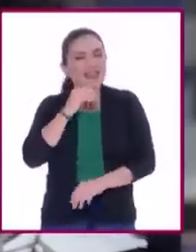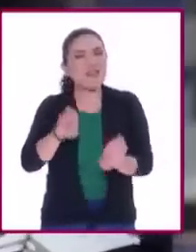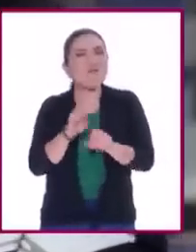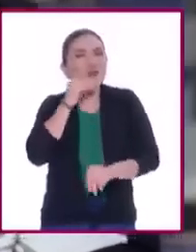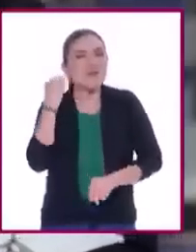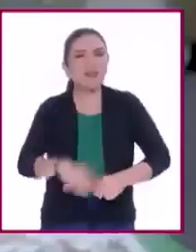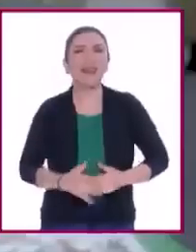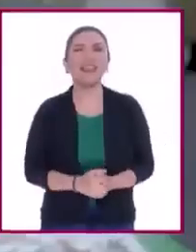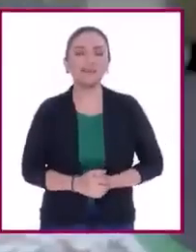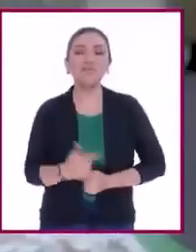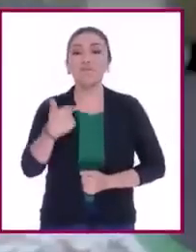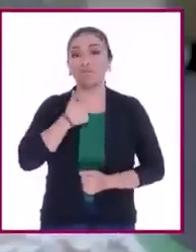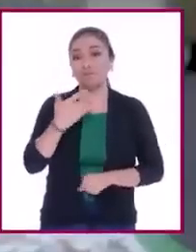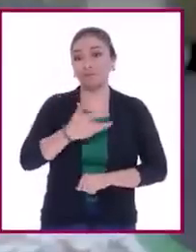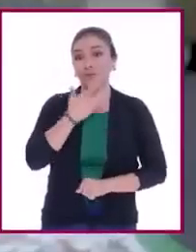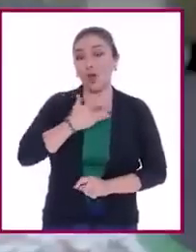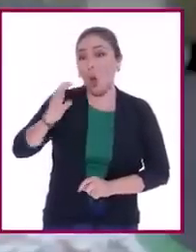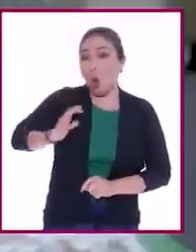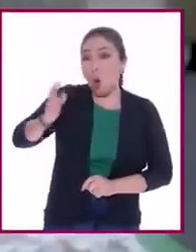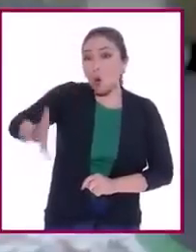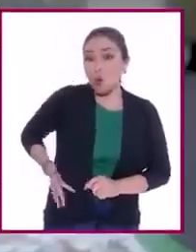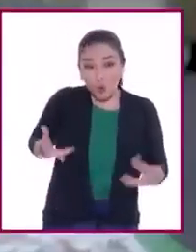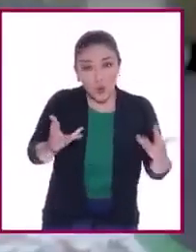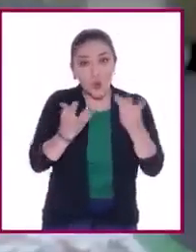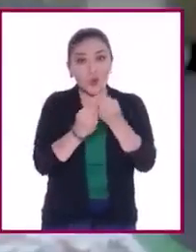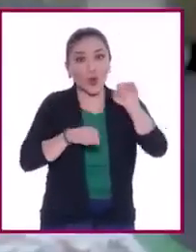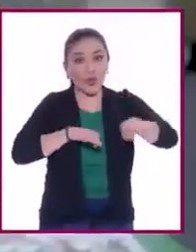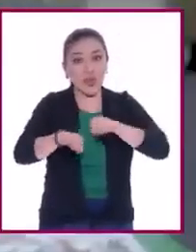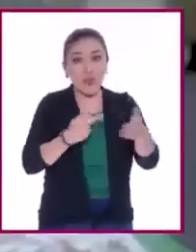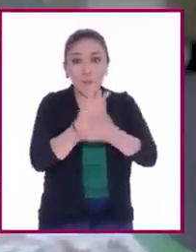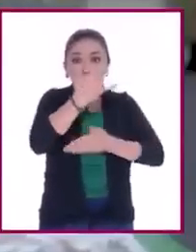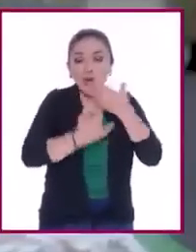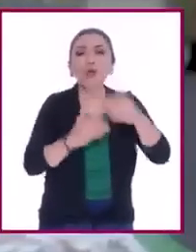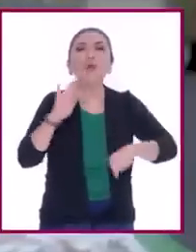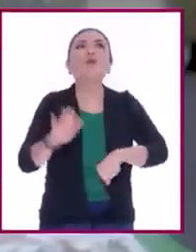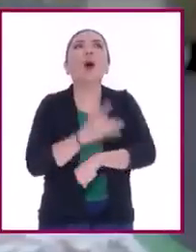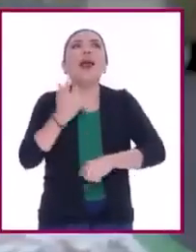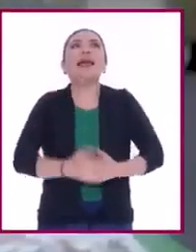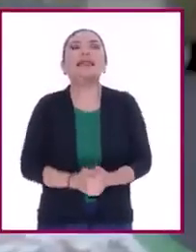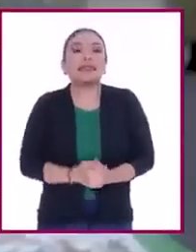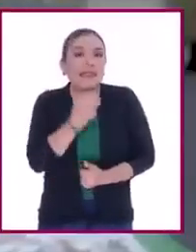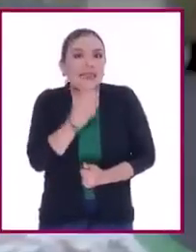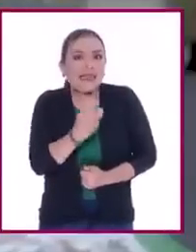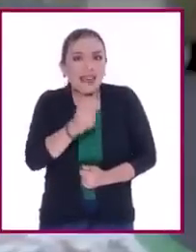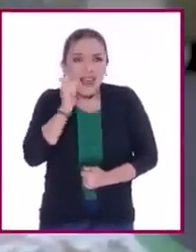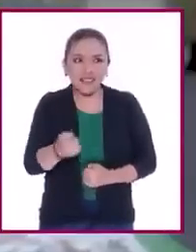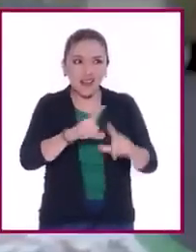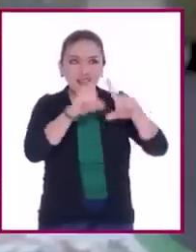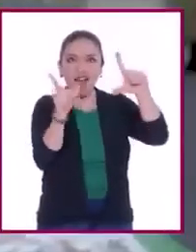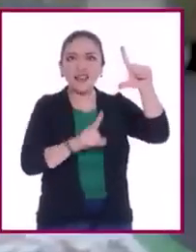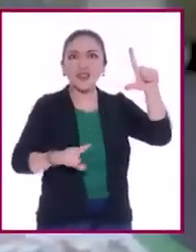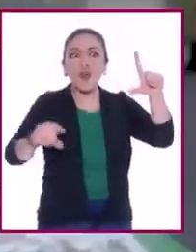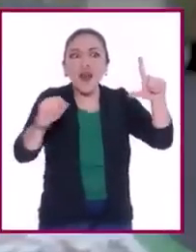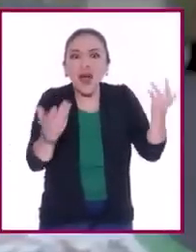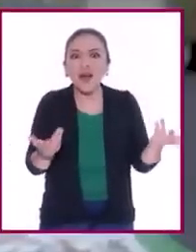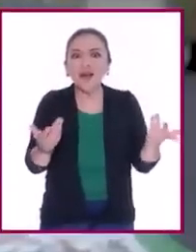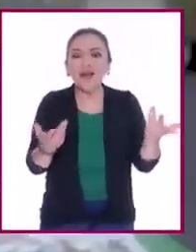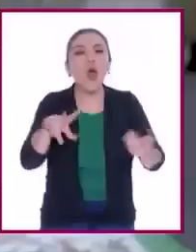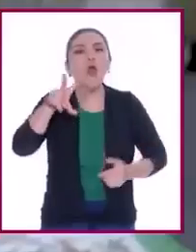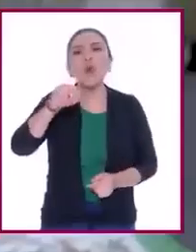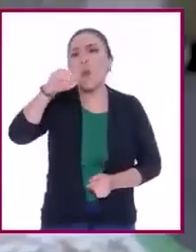y muy emocionada estoy muy orgulloso de estar en este proyecto precisamente porque es un proyecto a nivel nacional